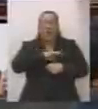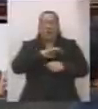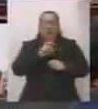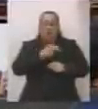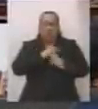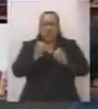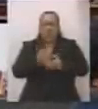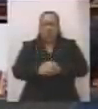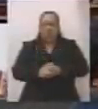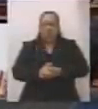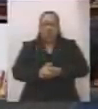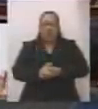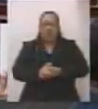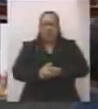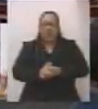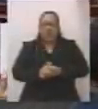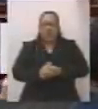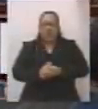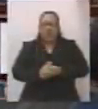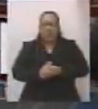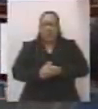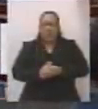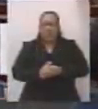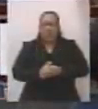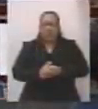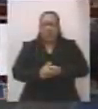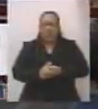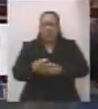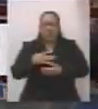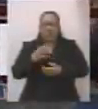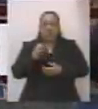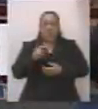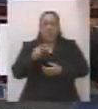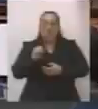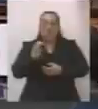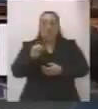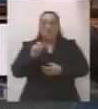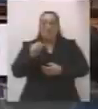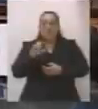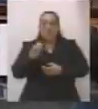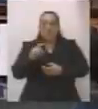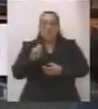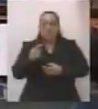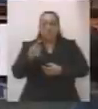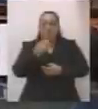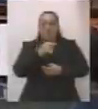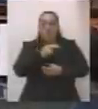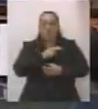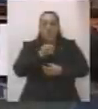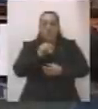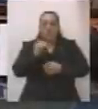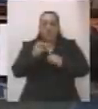Congreso de la República en el grado de caballero al señor Eric Maskin, Premio Nobel de